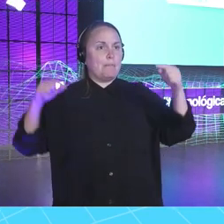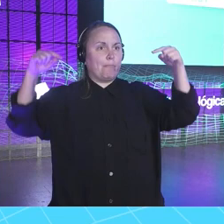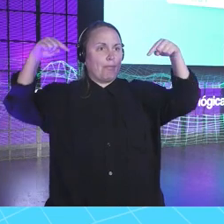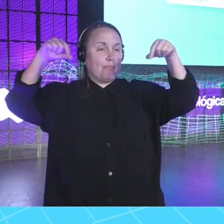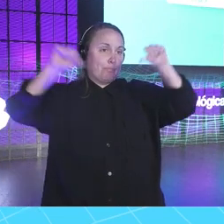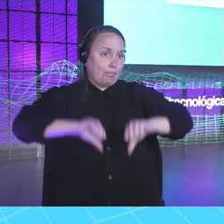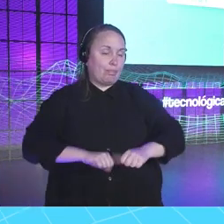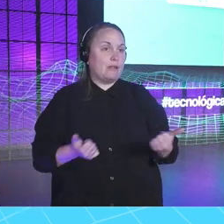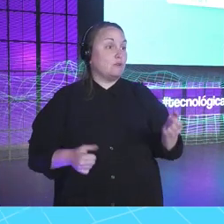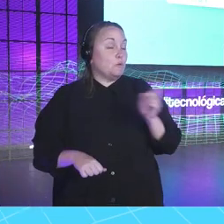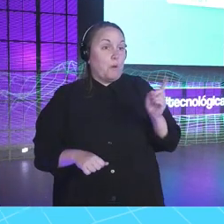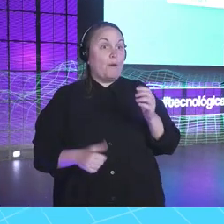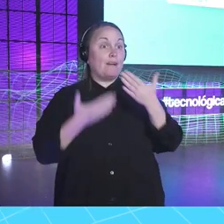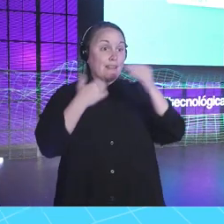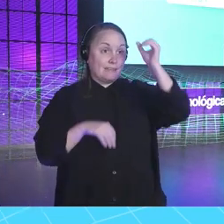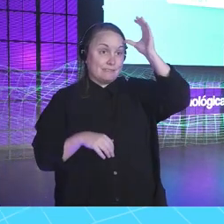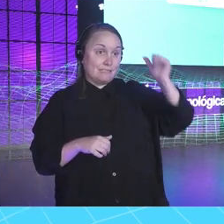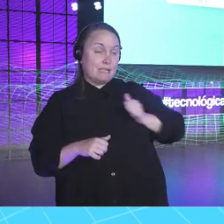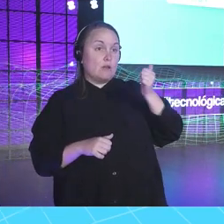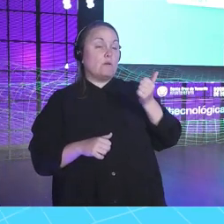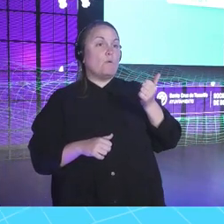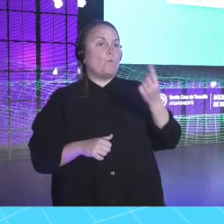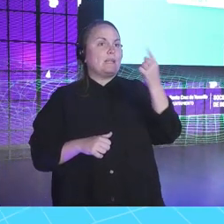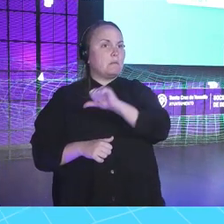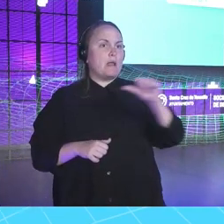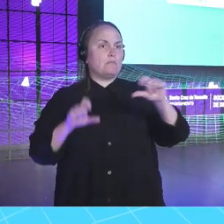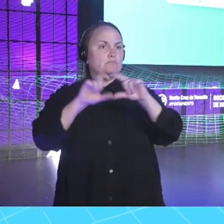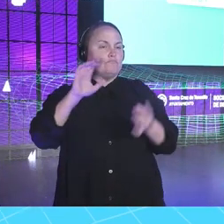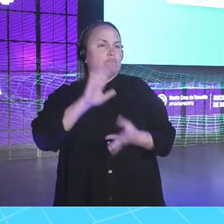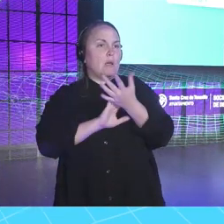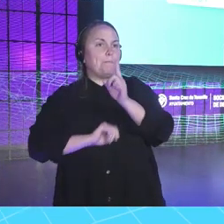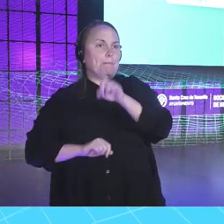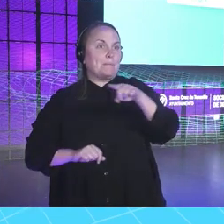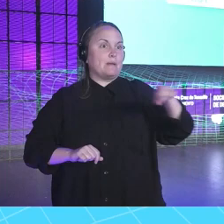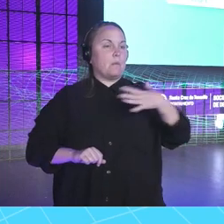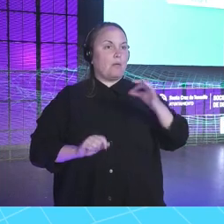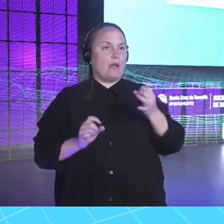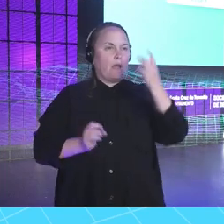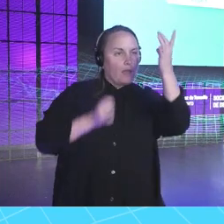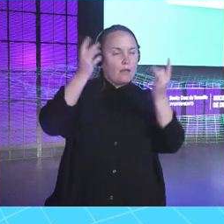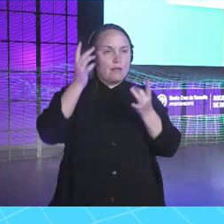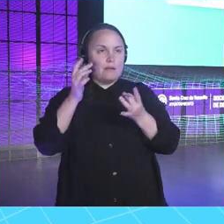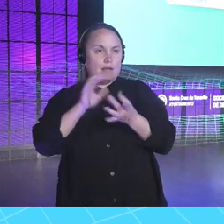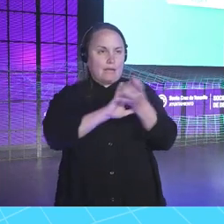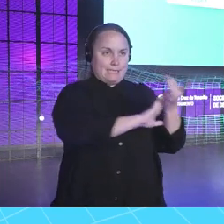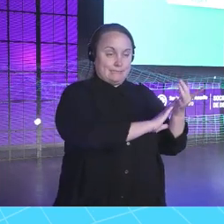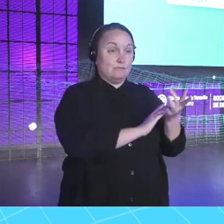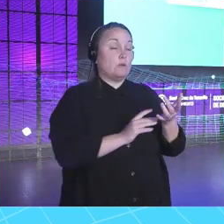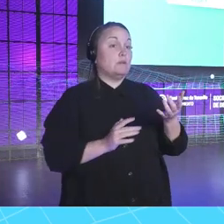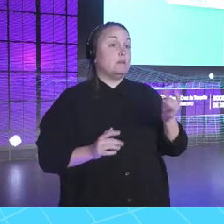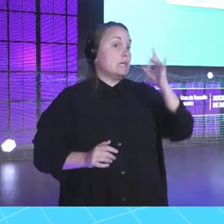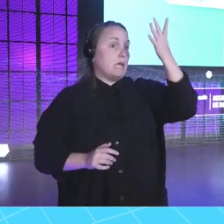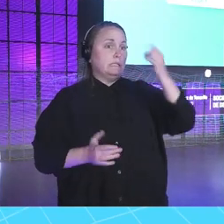pudiéramos emprender en una semana cada mes descubriríamos algo que funciona y de Esto va lo que vamos a hacer hay muchas técnicas para tener